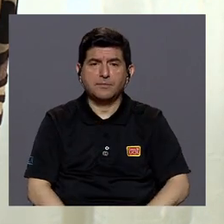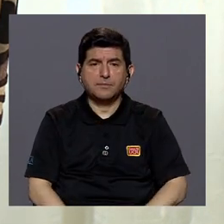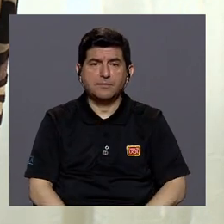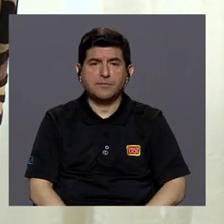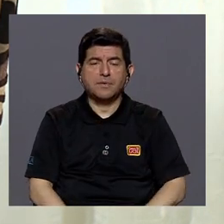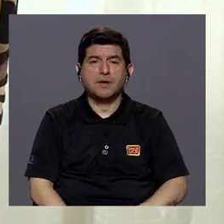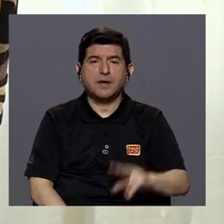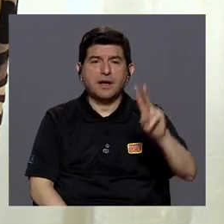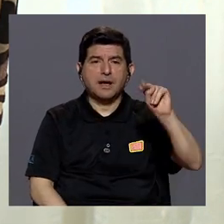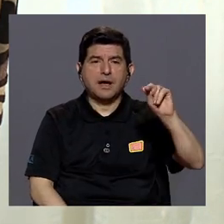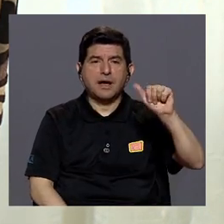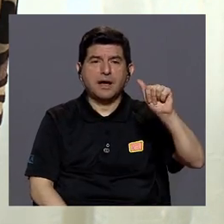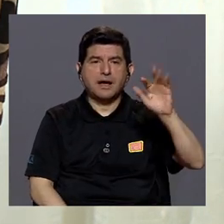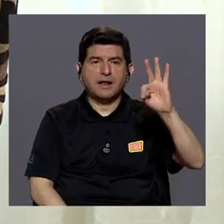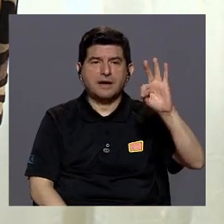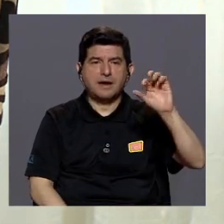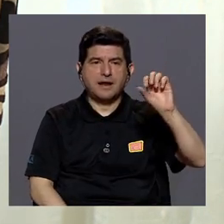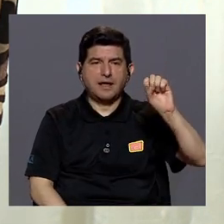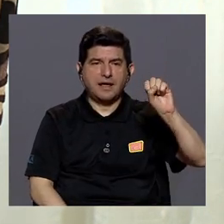Natasha Campanero,